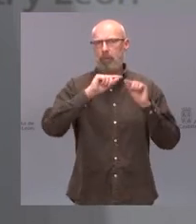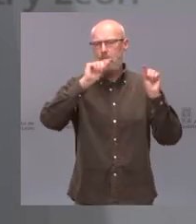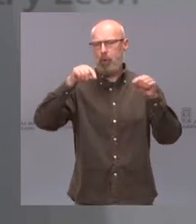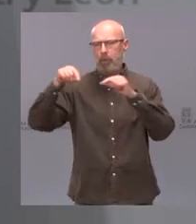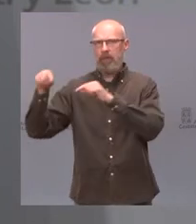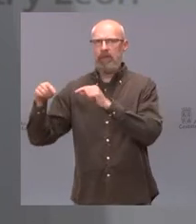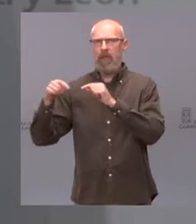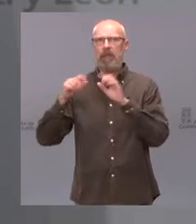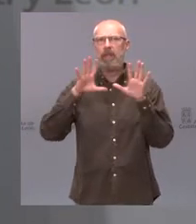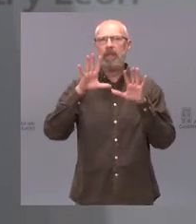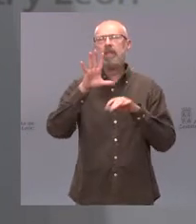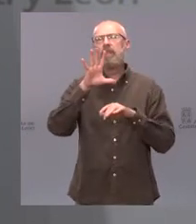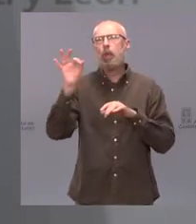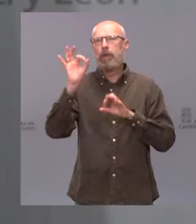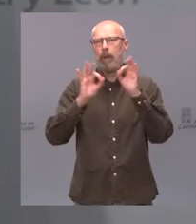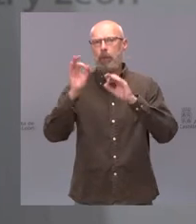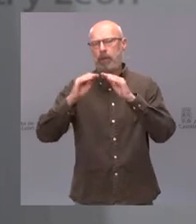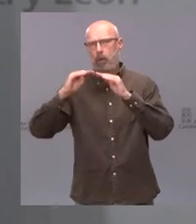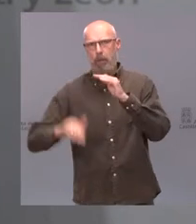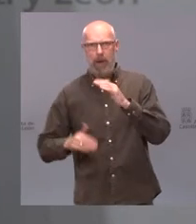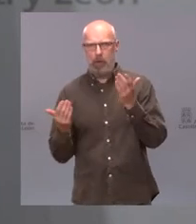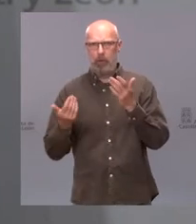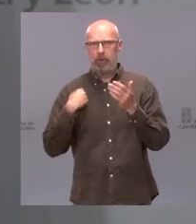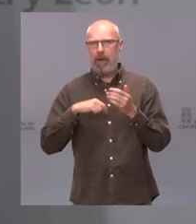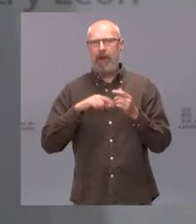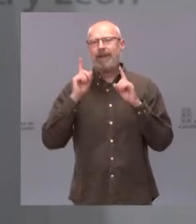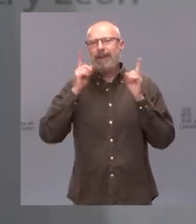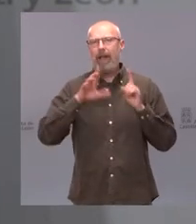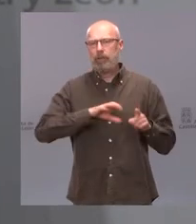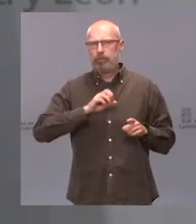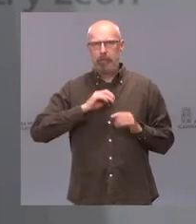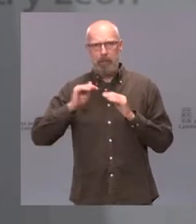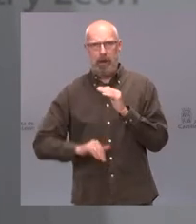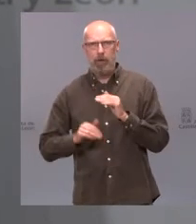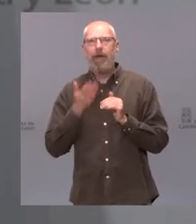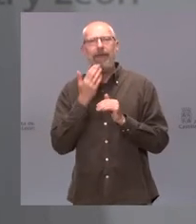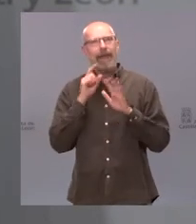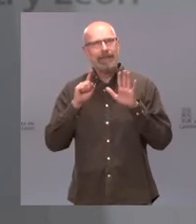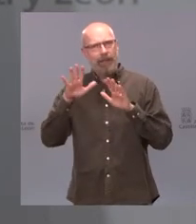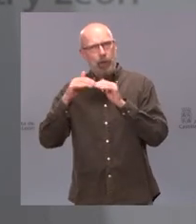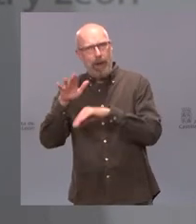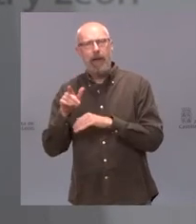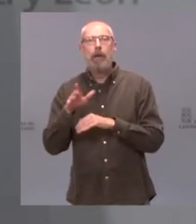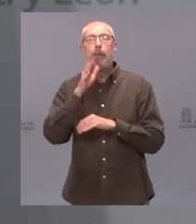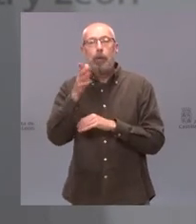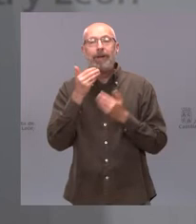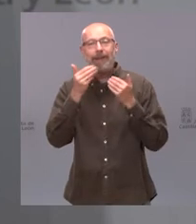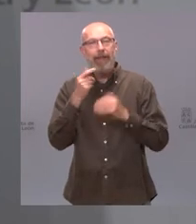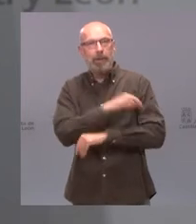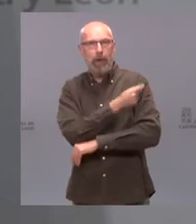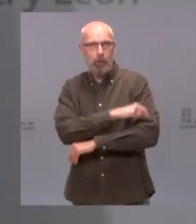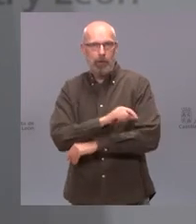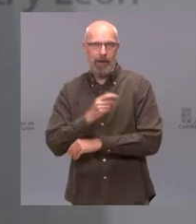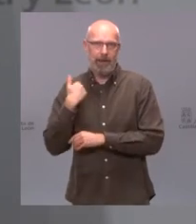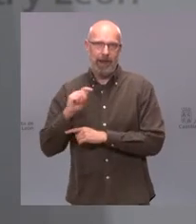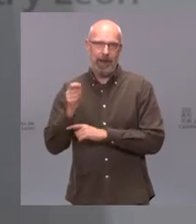al 50% entre los mayores de 65. Y eso es por el efecto de la vacunación. Por tanto, sabemos que a